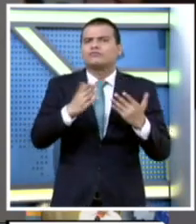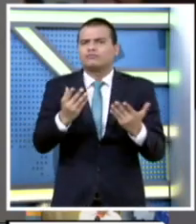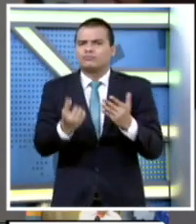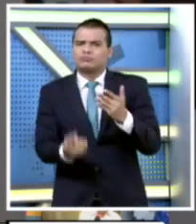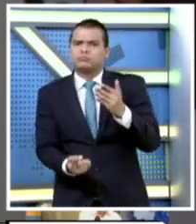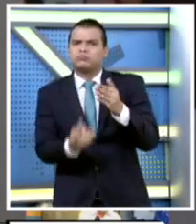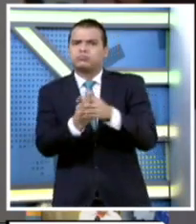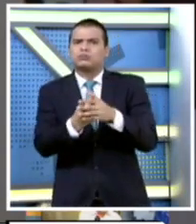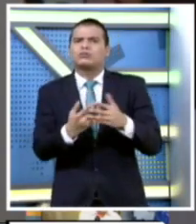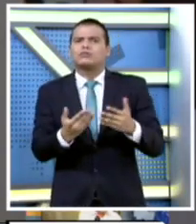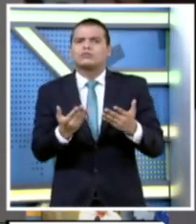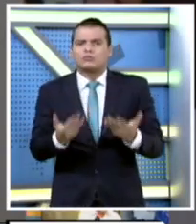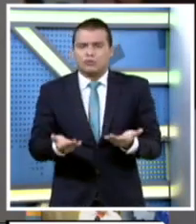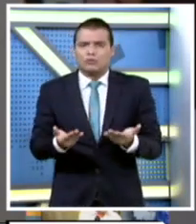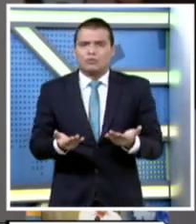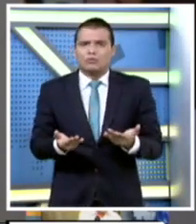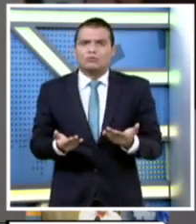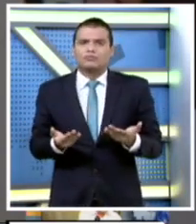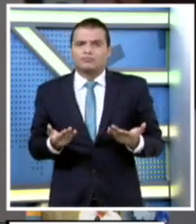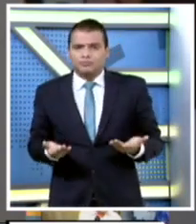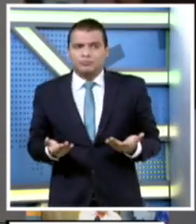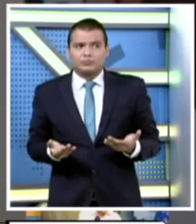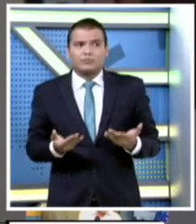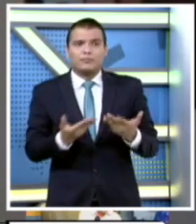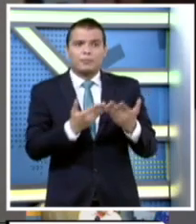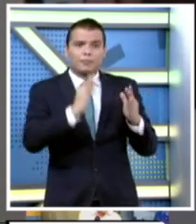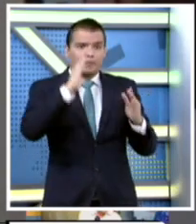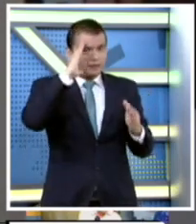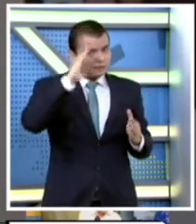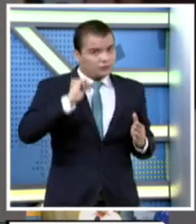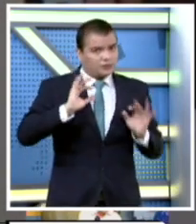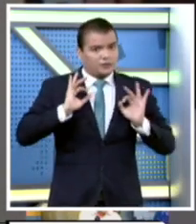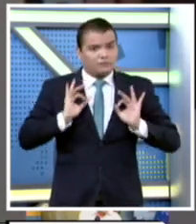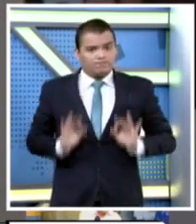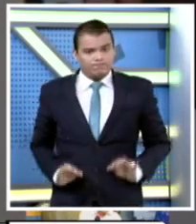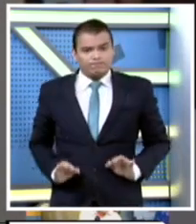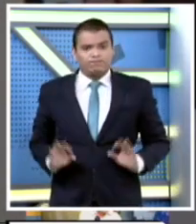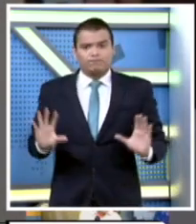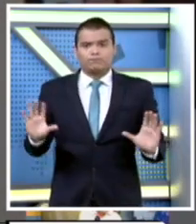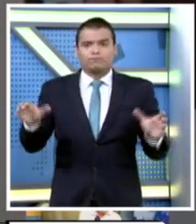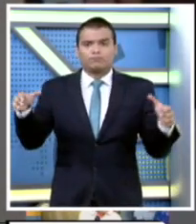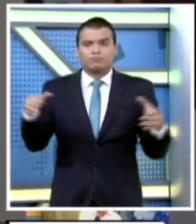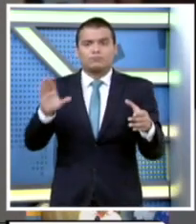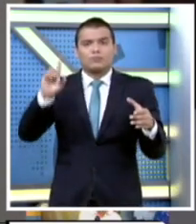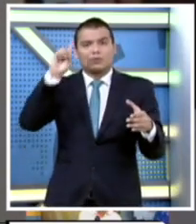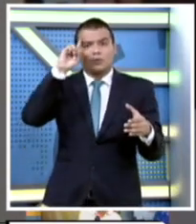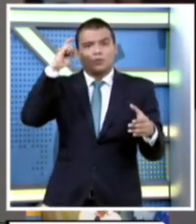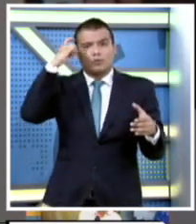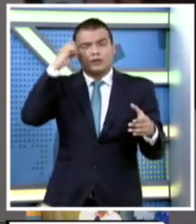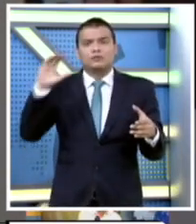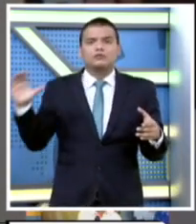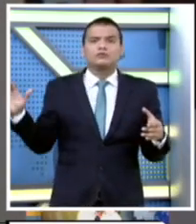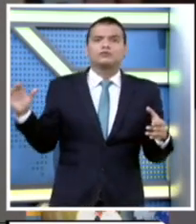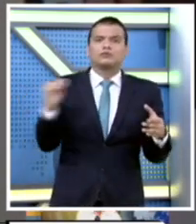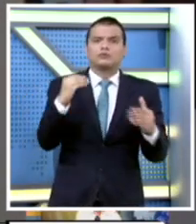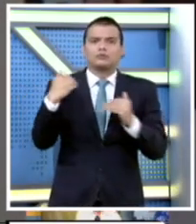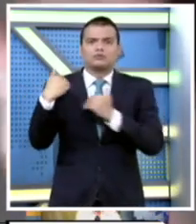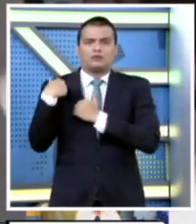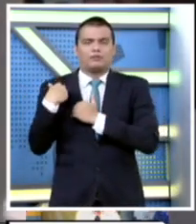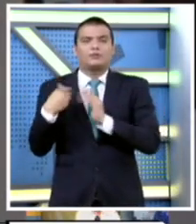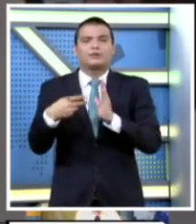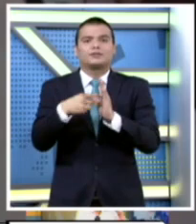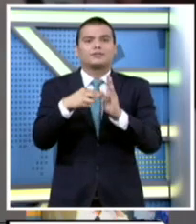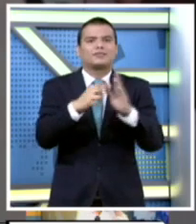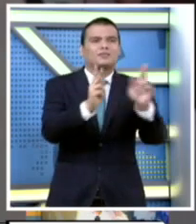la tenemos que guardar en unión a la policía, el ejército y toda la institucionalidad, porque es el hecho de